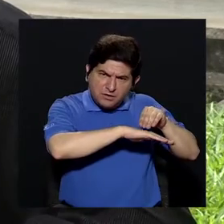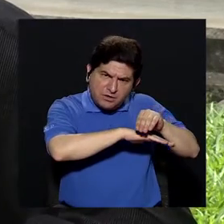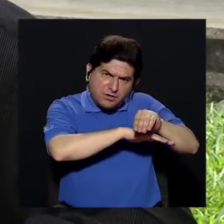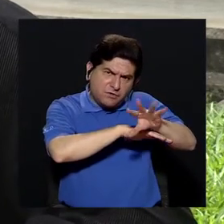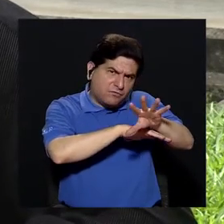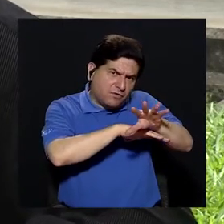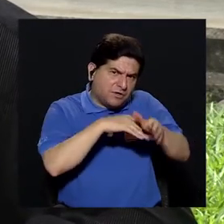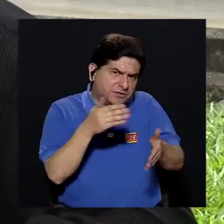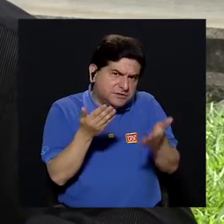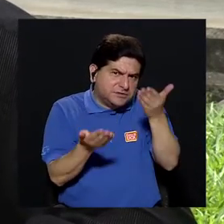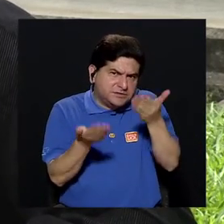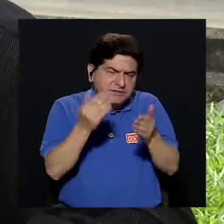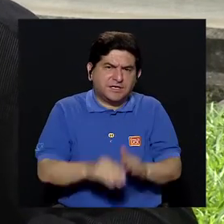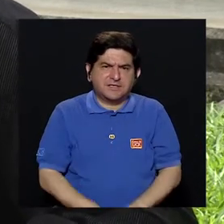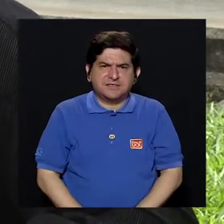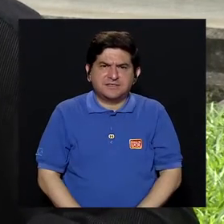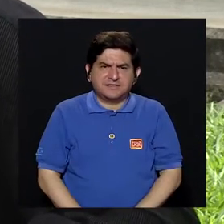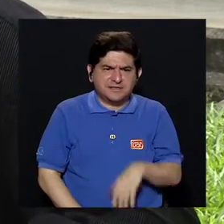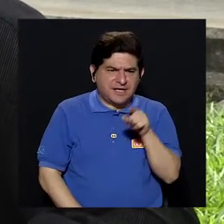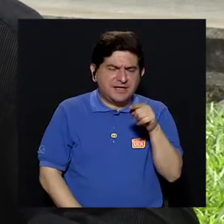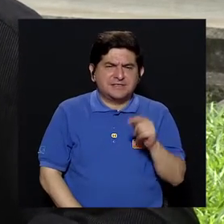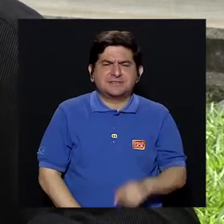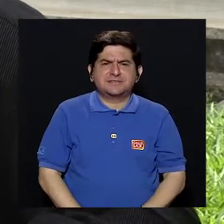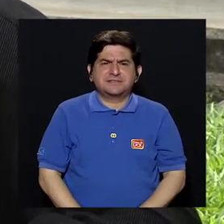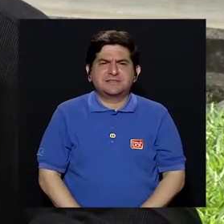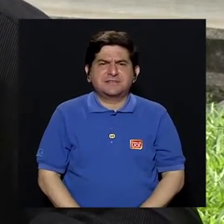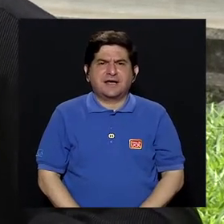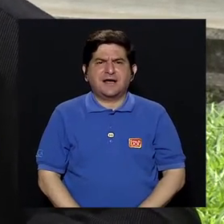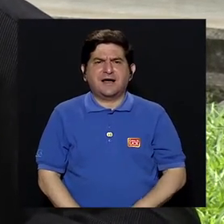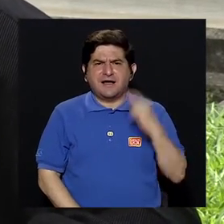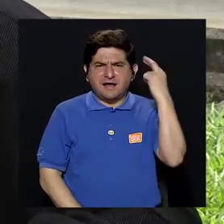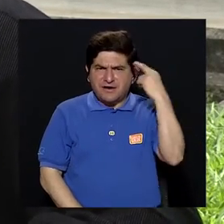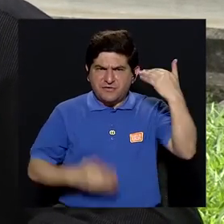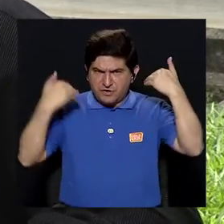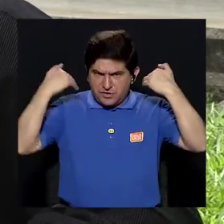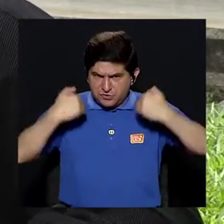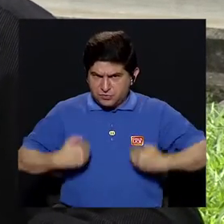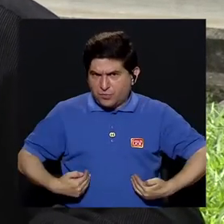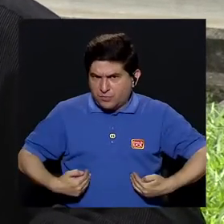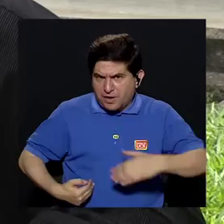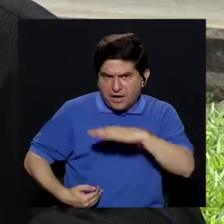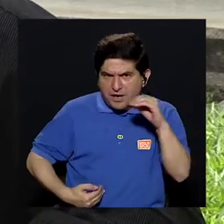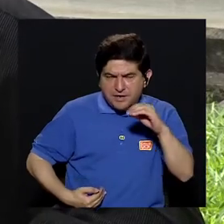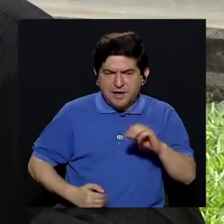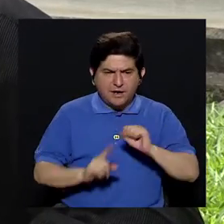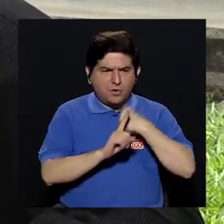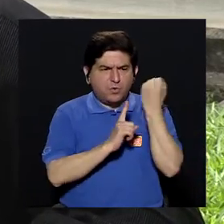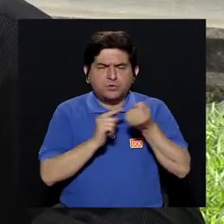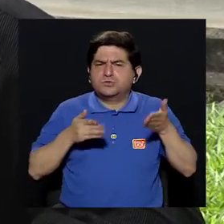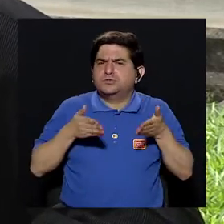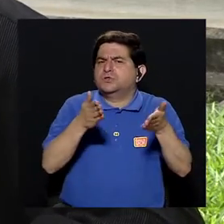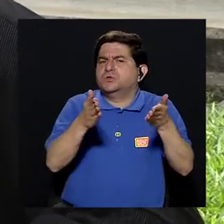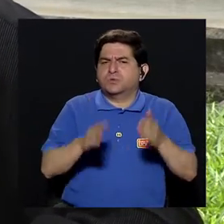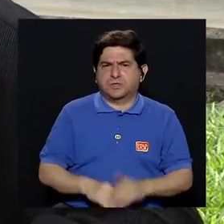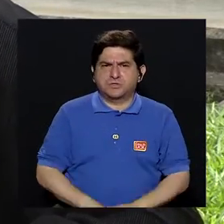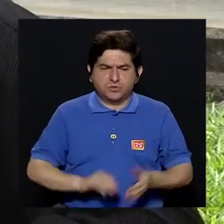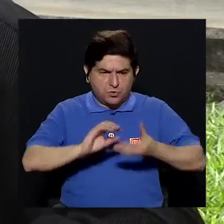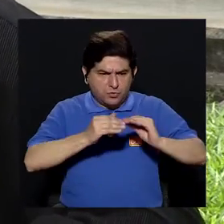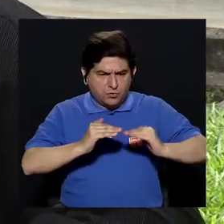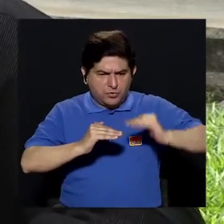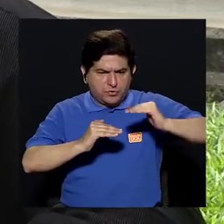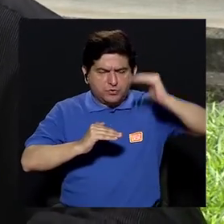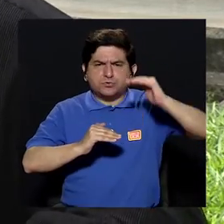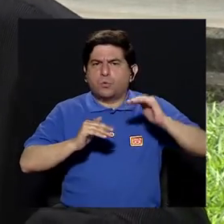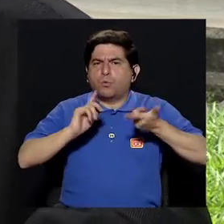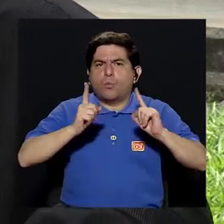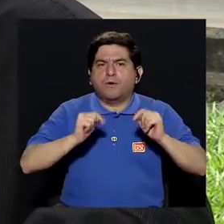repercute la intencionalidad o la causa humana, o si es más bien un asunto de nuestras carreteras, de que estas cifras sean